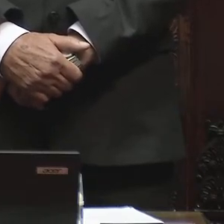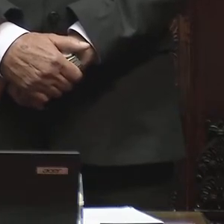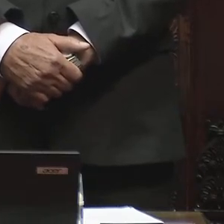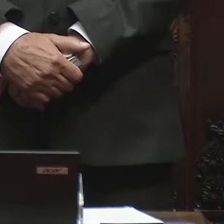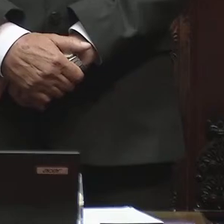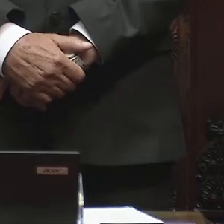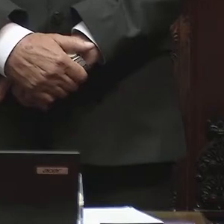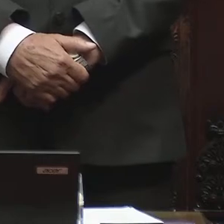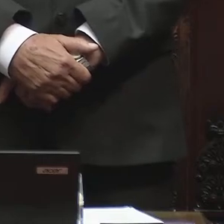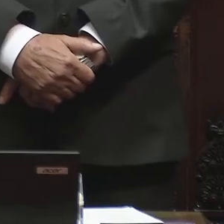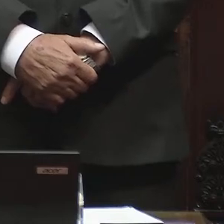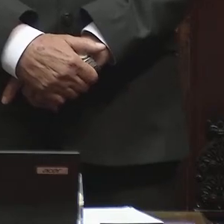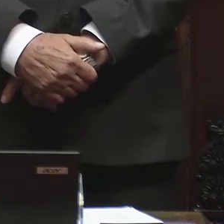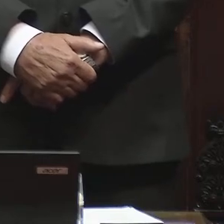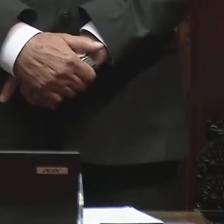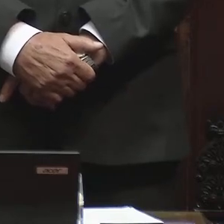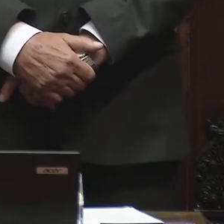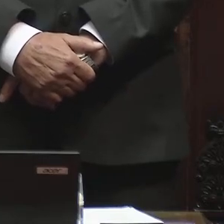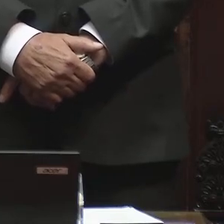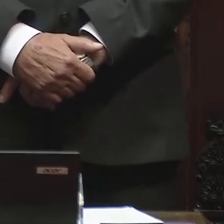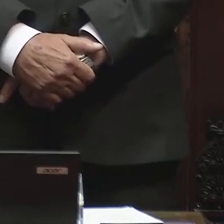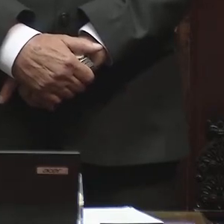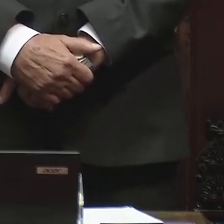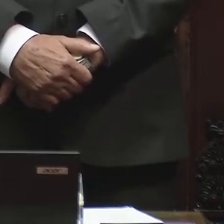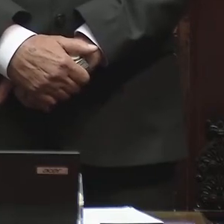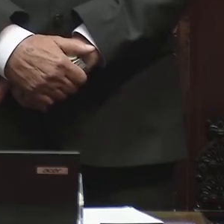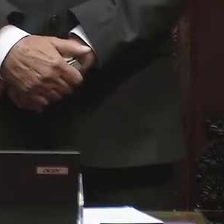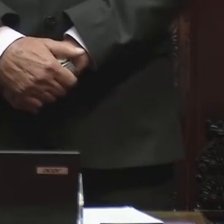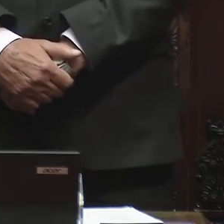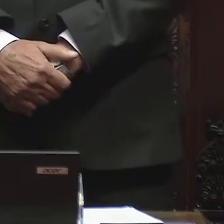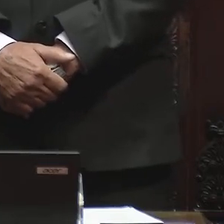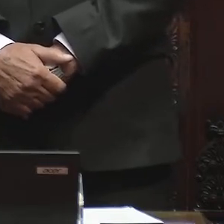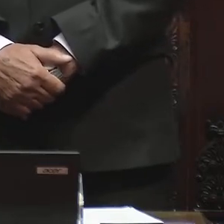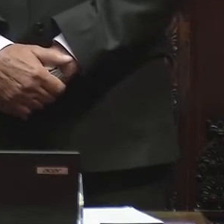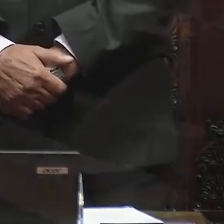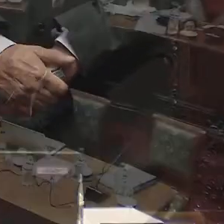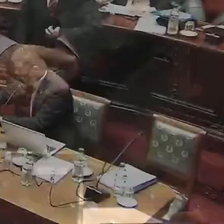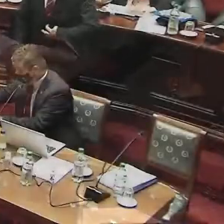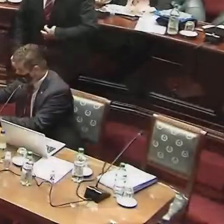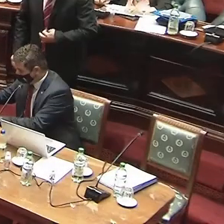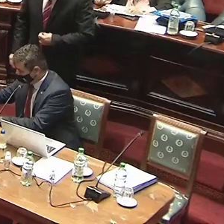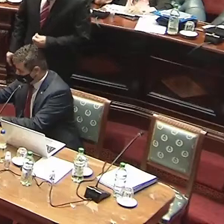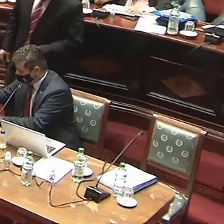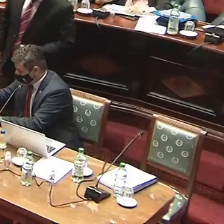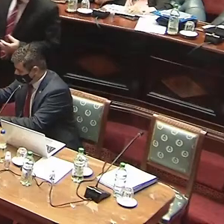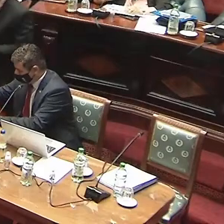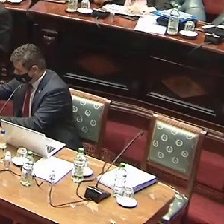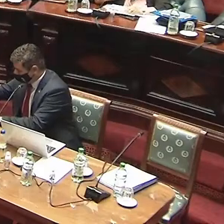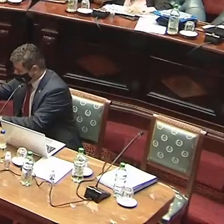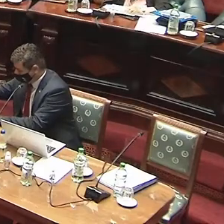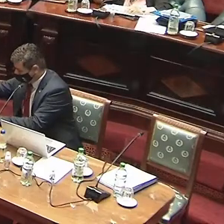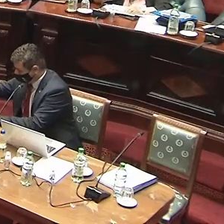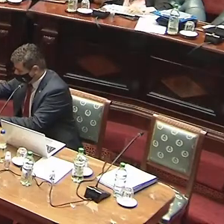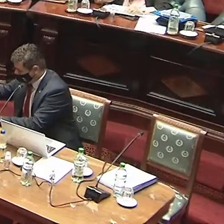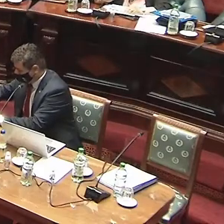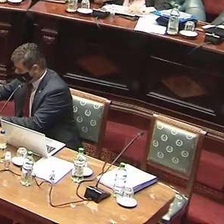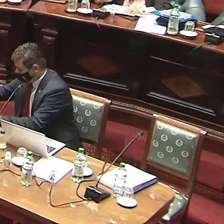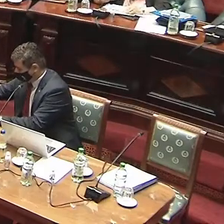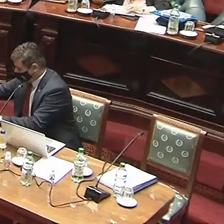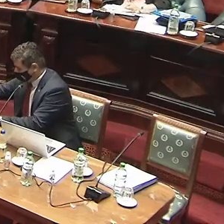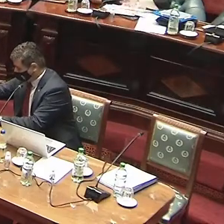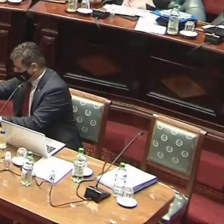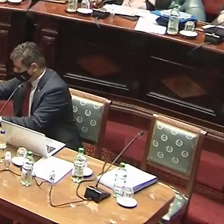porque ese solicito señora presidenta del senado escribano matiz argimón presente en nuestra consideración